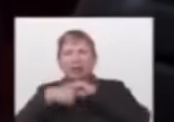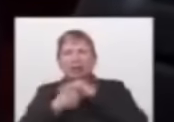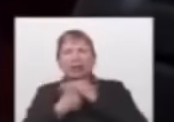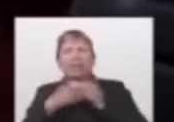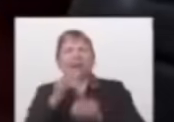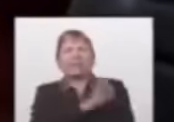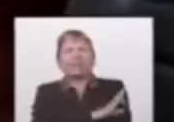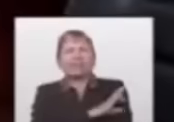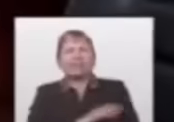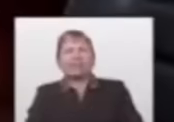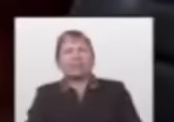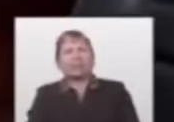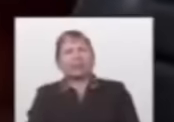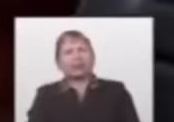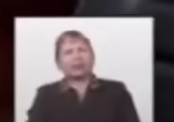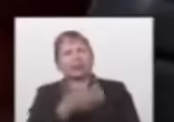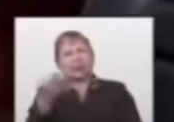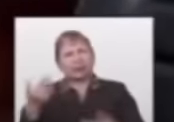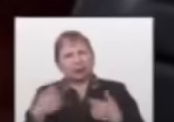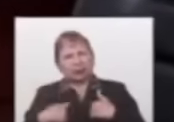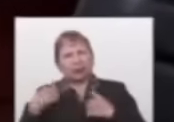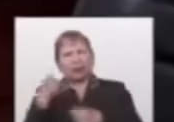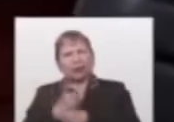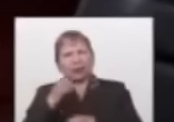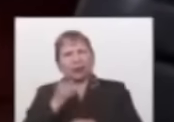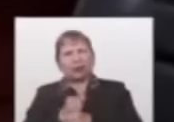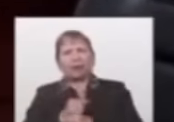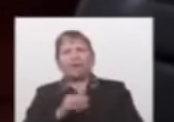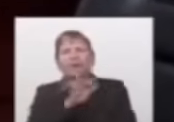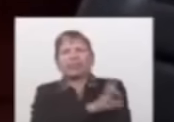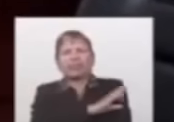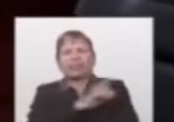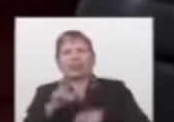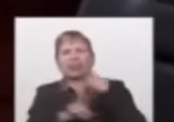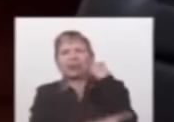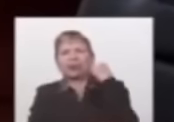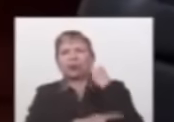la Fiscalía. Señores, yo trabajo como fiscal de la Nación